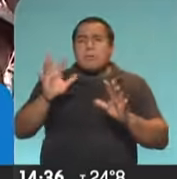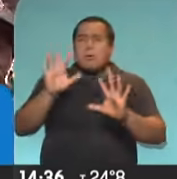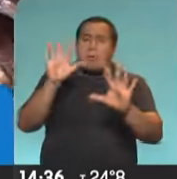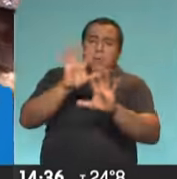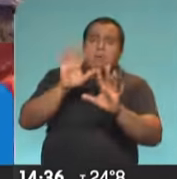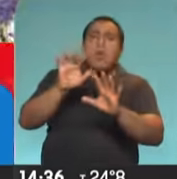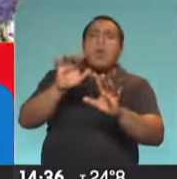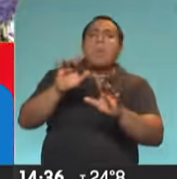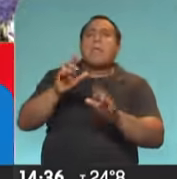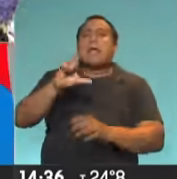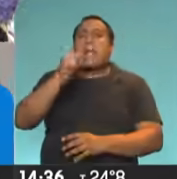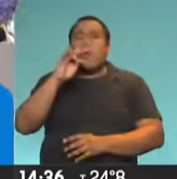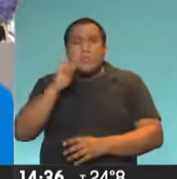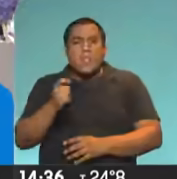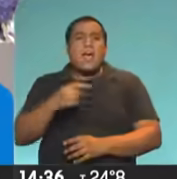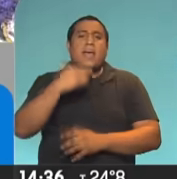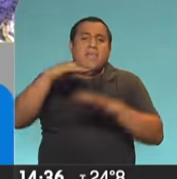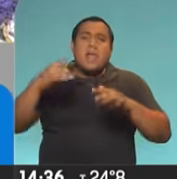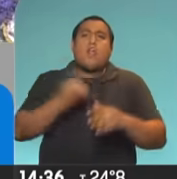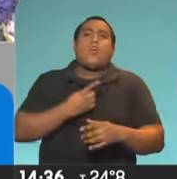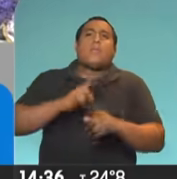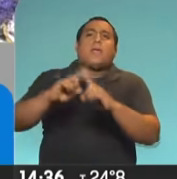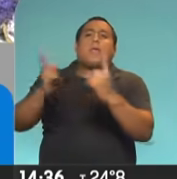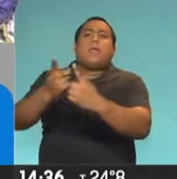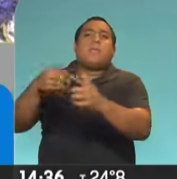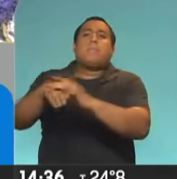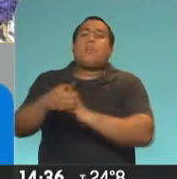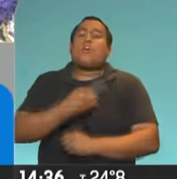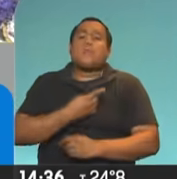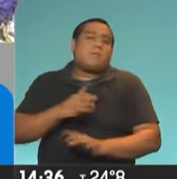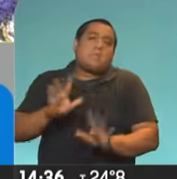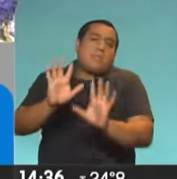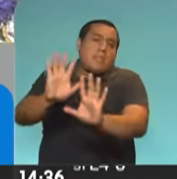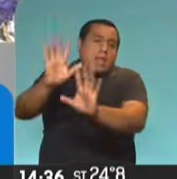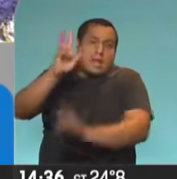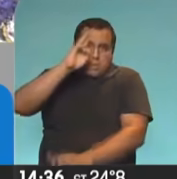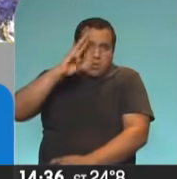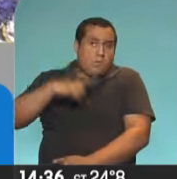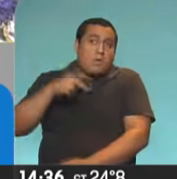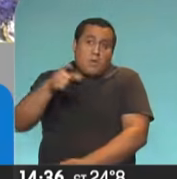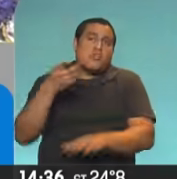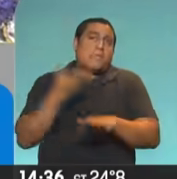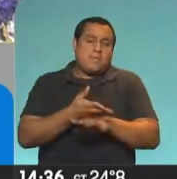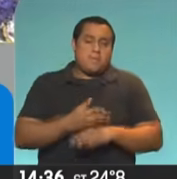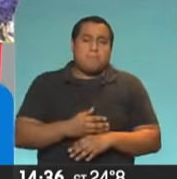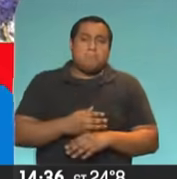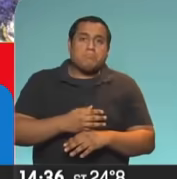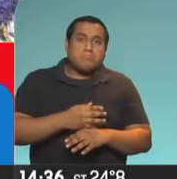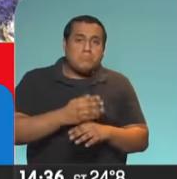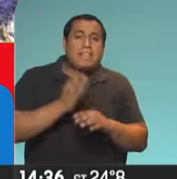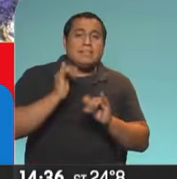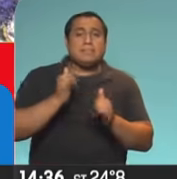donde se encontraba Claudia, las hijas. Eso se respetaba en la intimidad, tal cual lo pidieron ellos. Claro, tal cual. Fue el